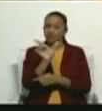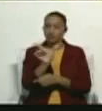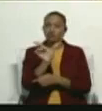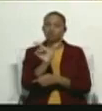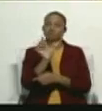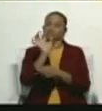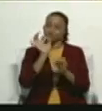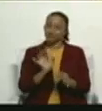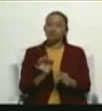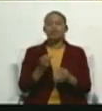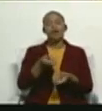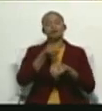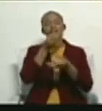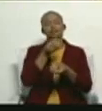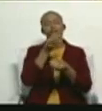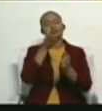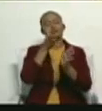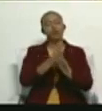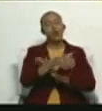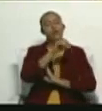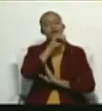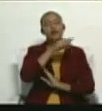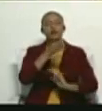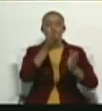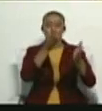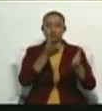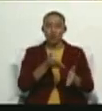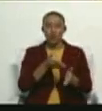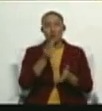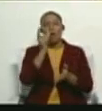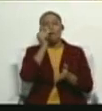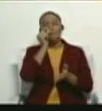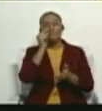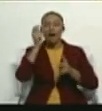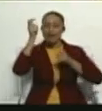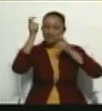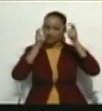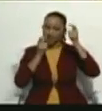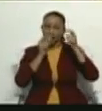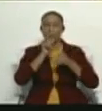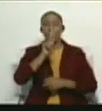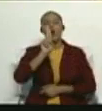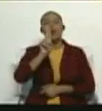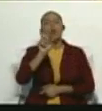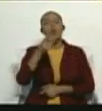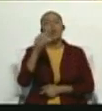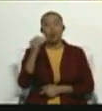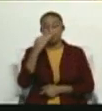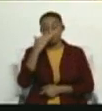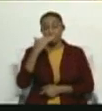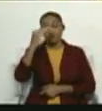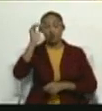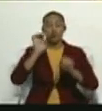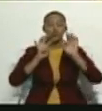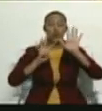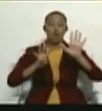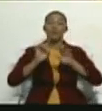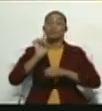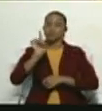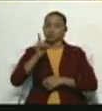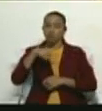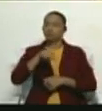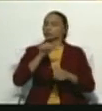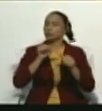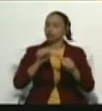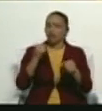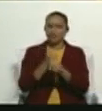la trayectoria y lucha del maestro Hugo de los Reyes Chávez, que a pesar de su avanzada edad continuaba activo